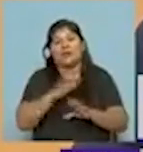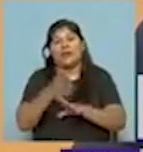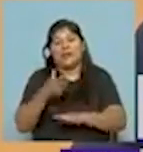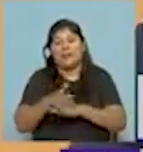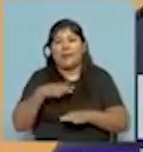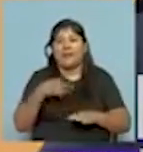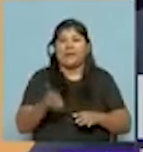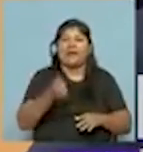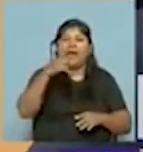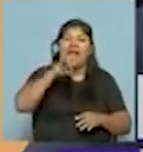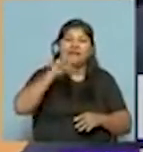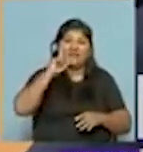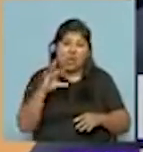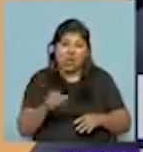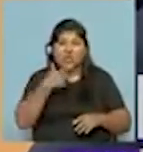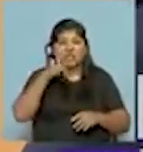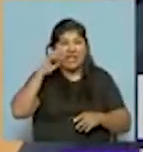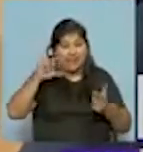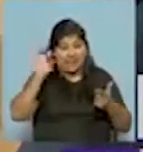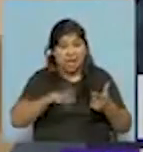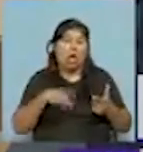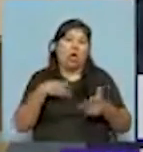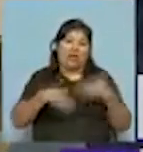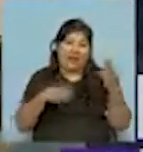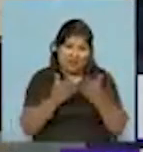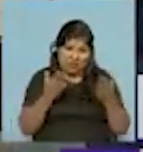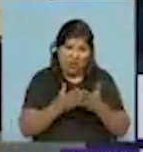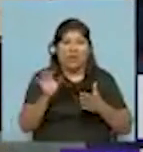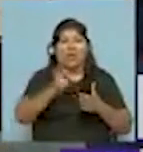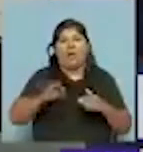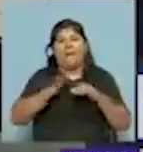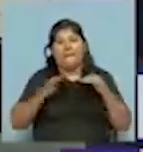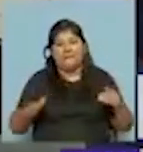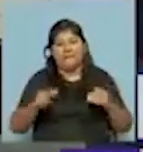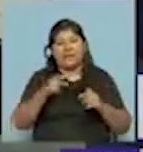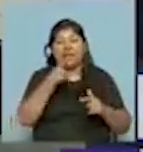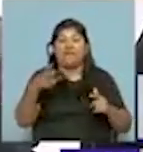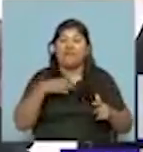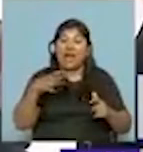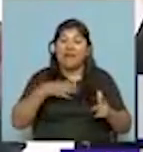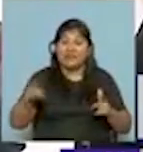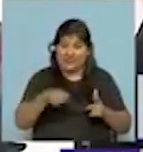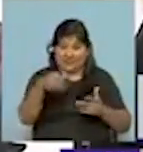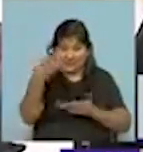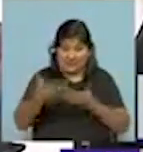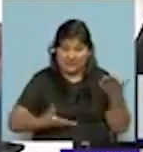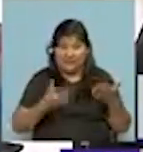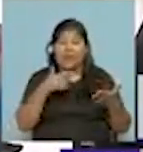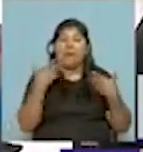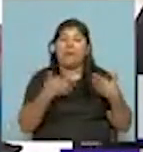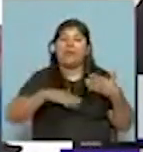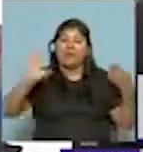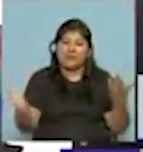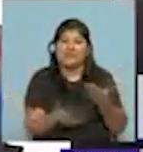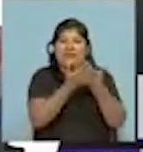de activos empleo activo pleno como mínimo en el caso de no tenerlo no poderlo gestionar todavía en la universidad podemos admitir de un